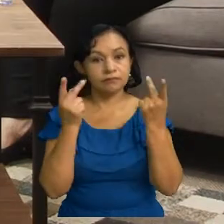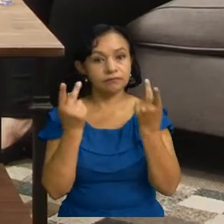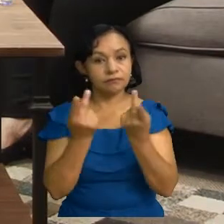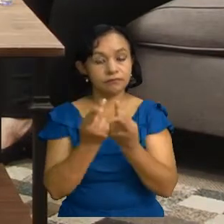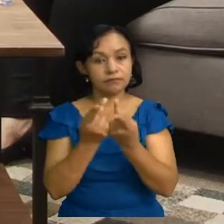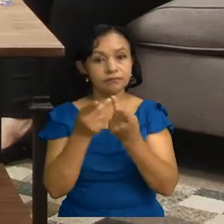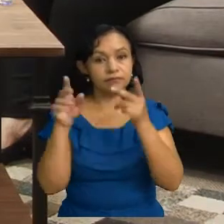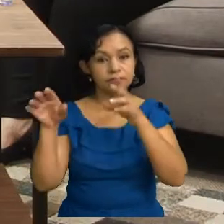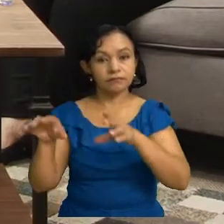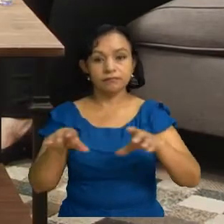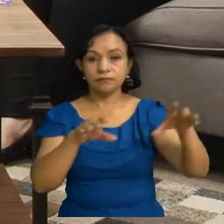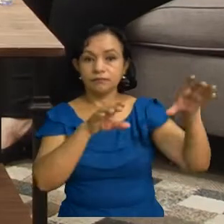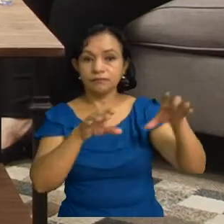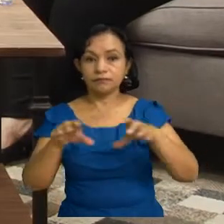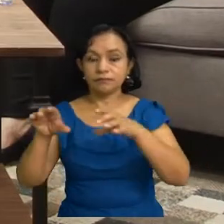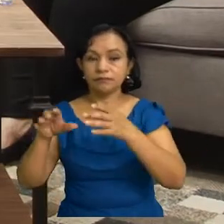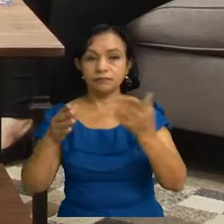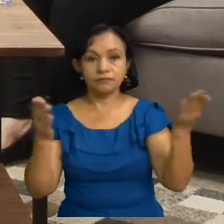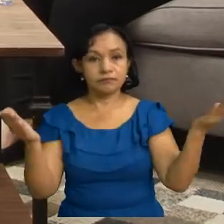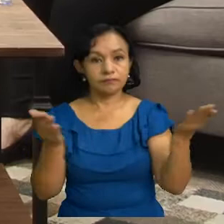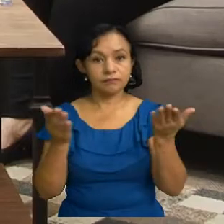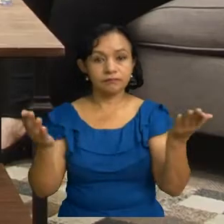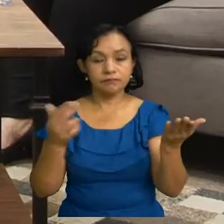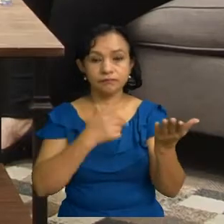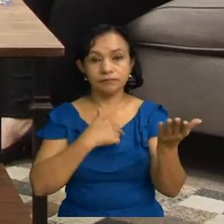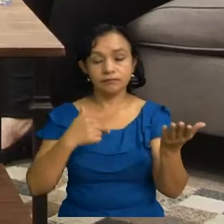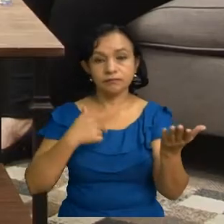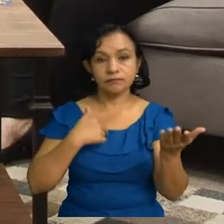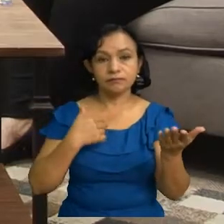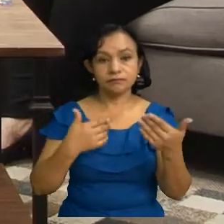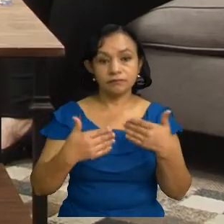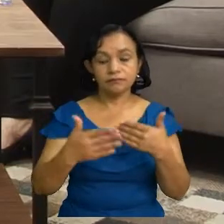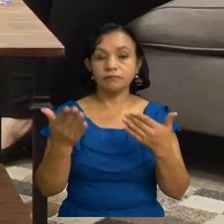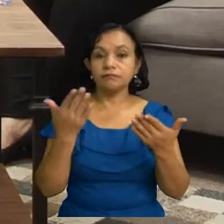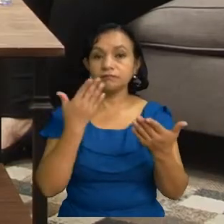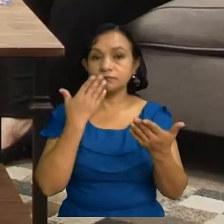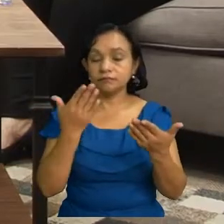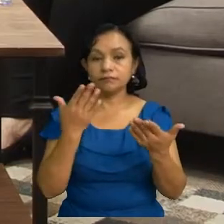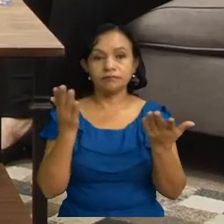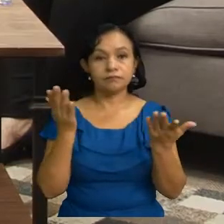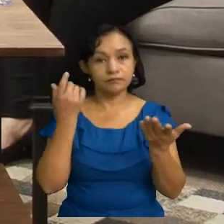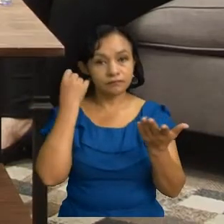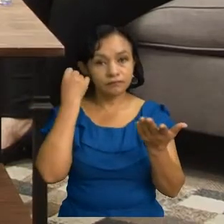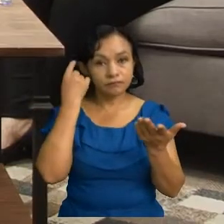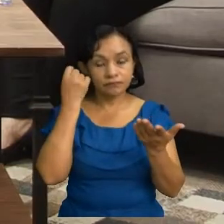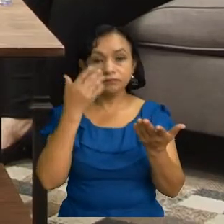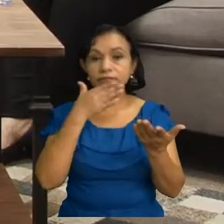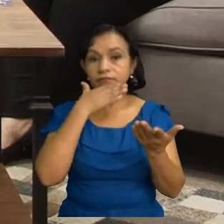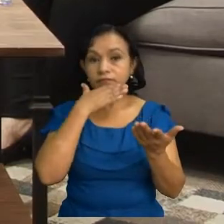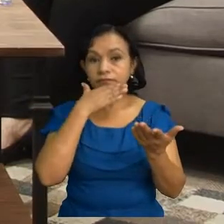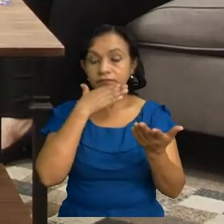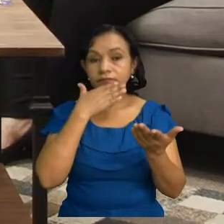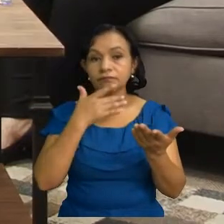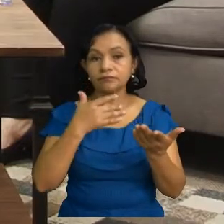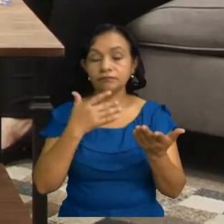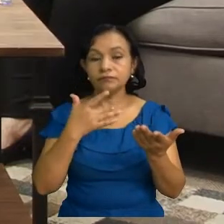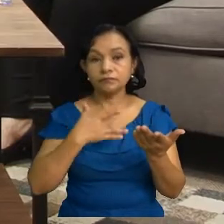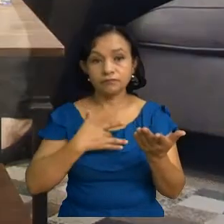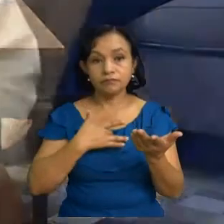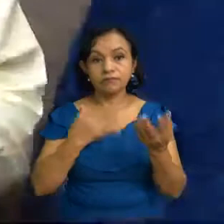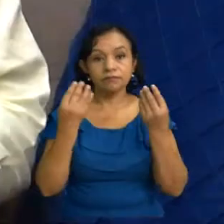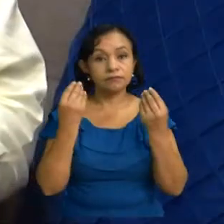esta campaña de reforestación como sea este proceso bueno tras de cámara entendíamos que es bien complejo y requiere de mucha